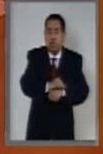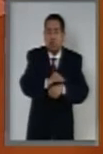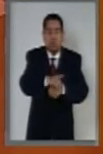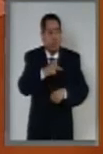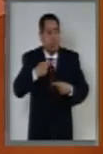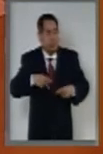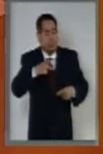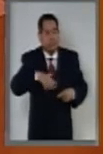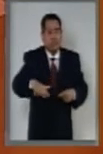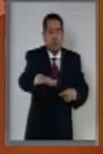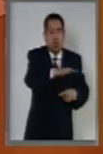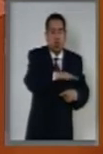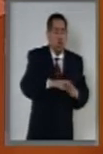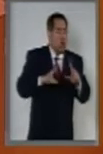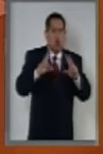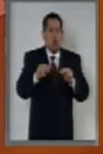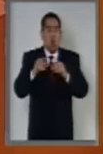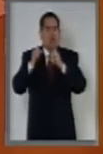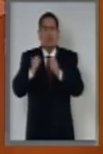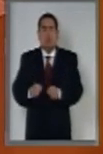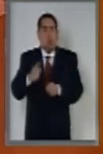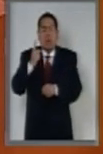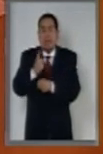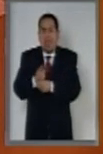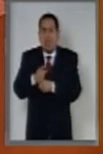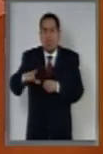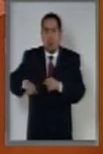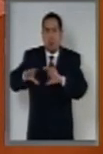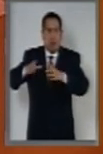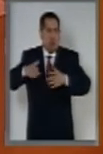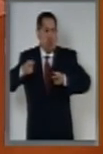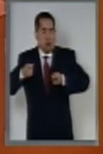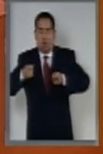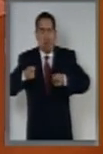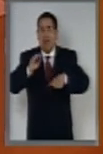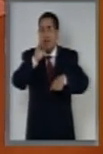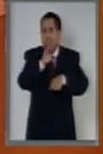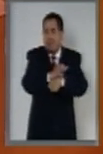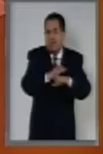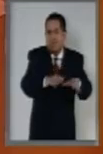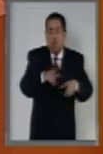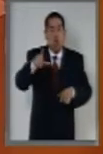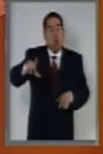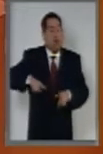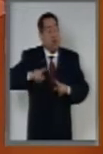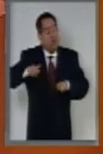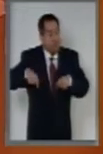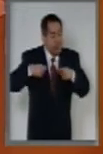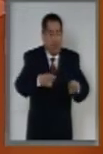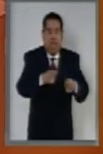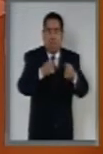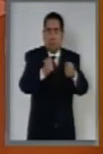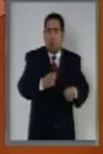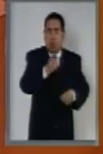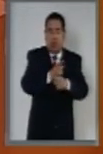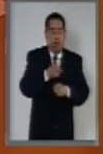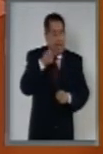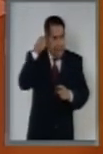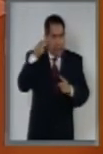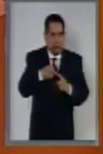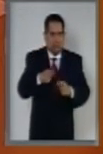ciudadanía, no el de la seguridad del Estado, pues el Estado es quien debe garantizar dicha